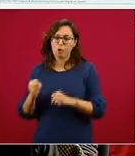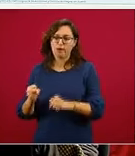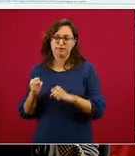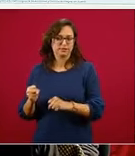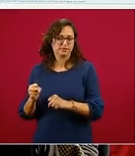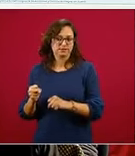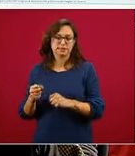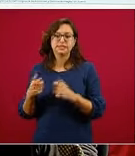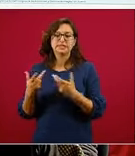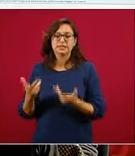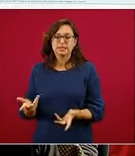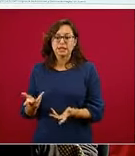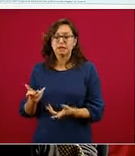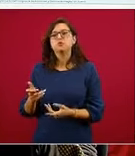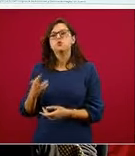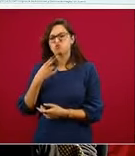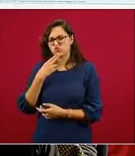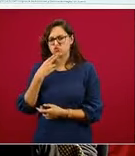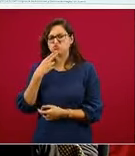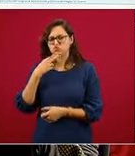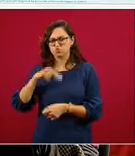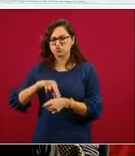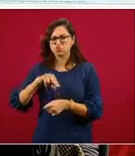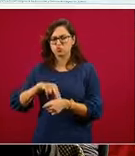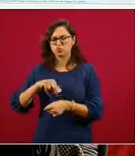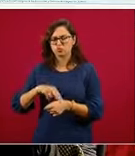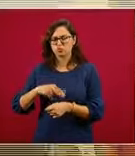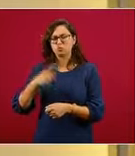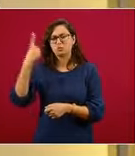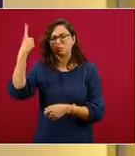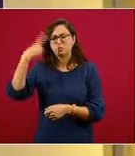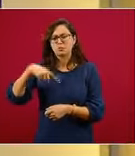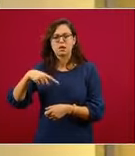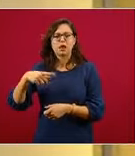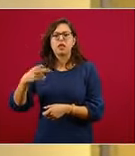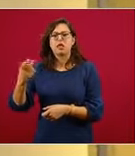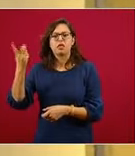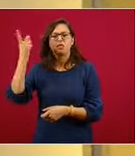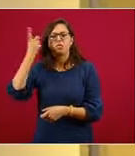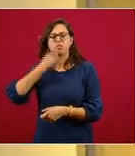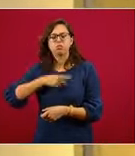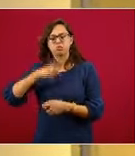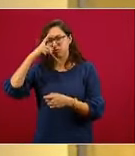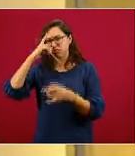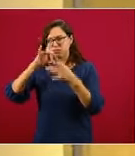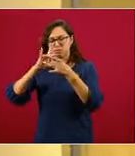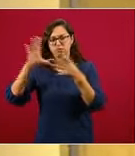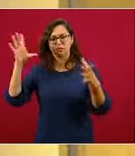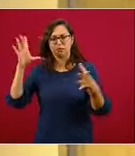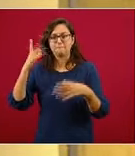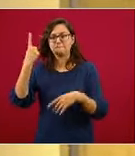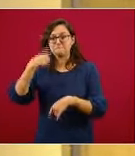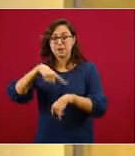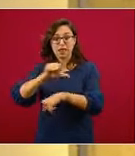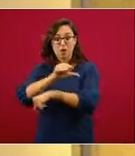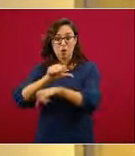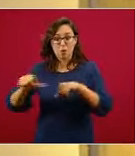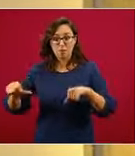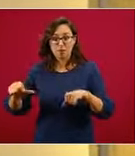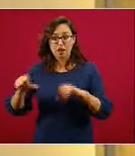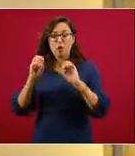Importante saber que es de uso médico, se ha usado como anestésico en muchísimas circunstancias cuando es necesario, en el quirófano, incluso cuando